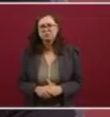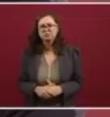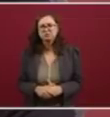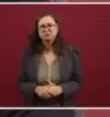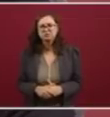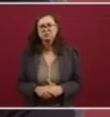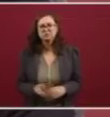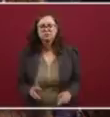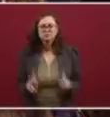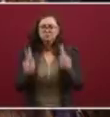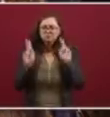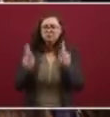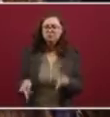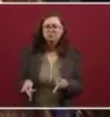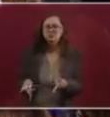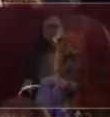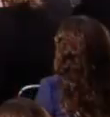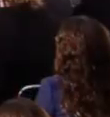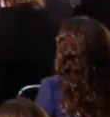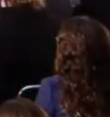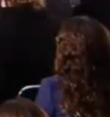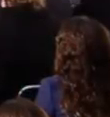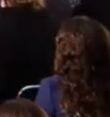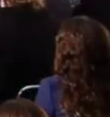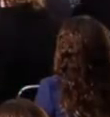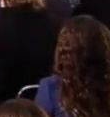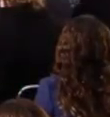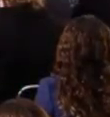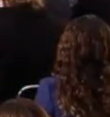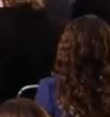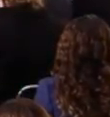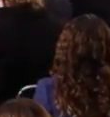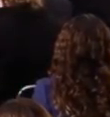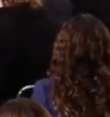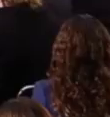lo del panteón, donde está